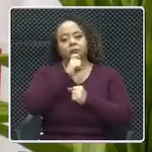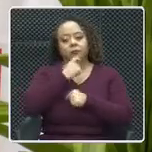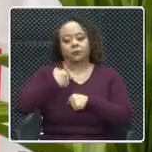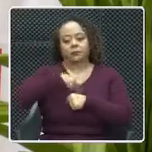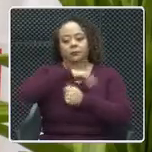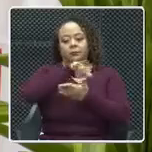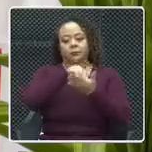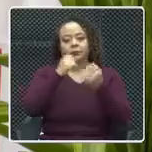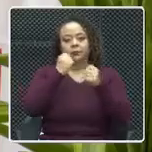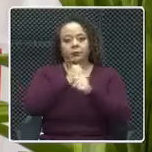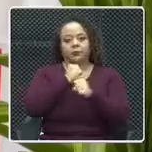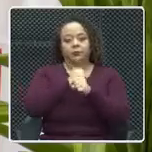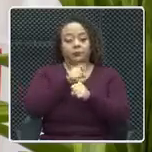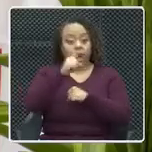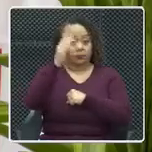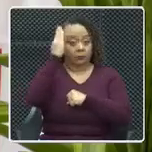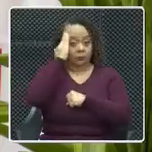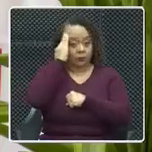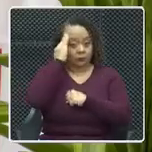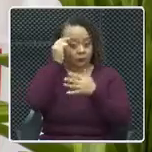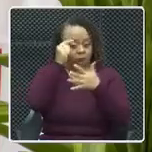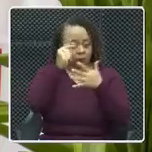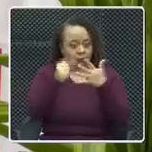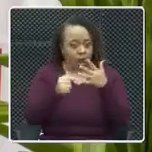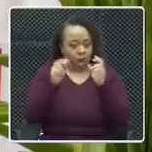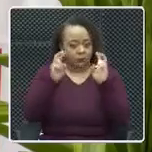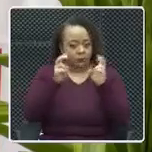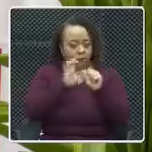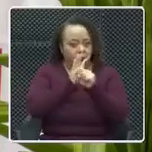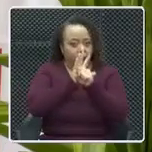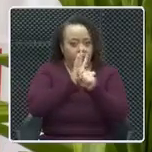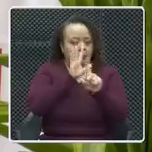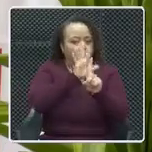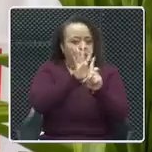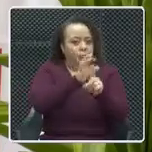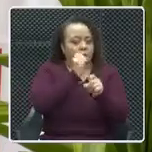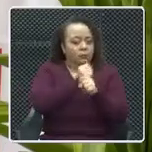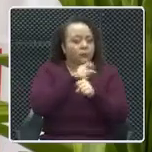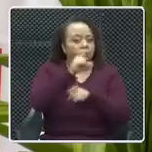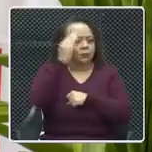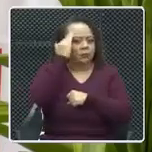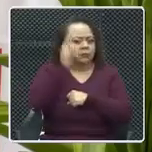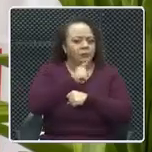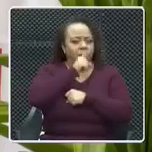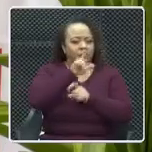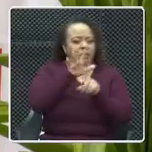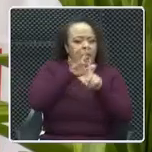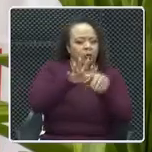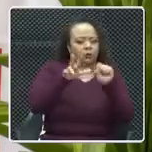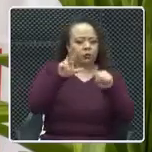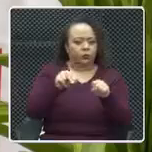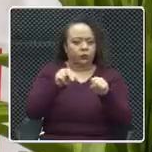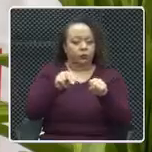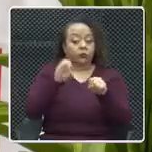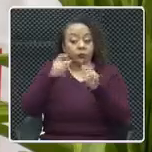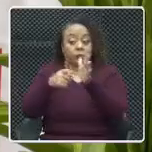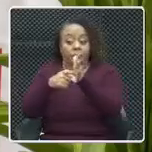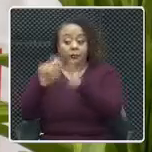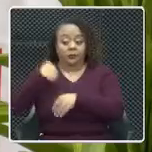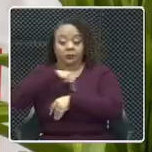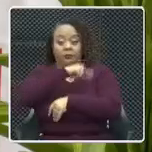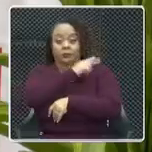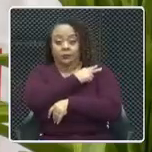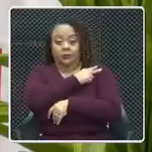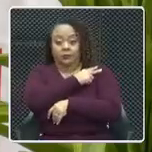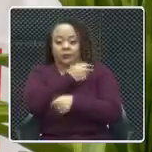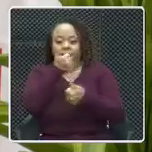nuestros centros de trabajo. ¿Conoce usted sobre lo que es acoso laboral? ¿Sabe realmente si es acoso laboral o es exigencia de nuestro